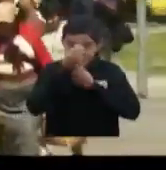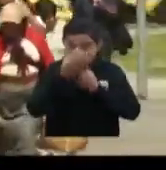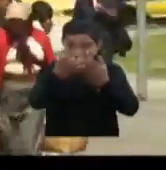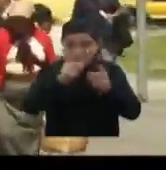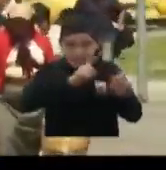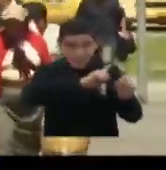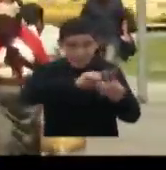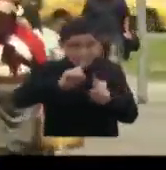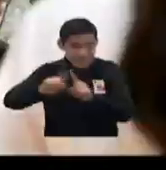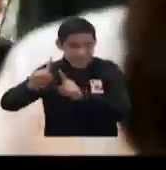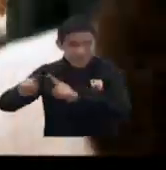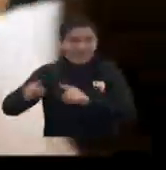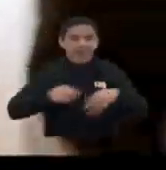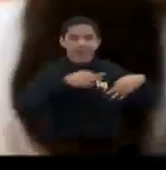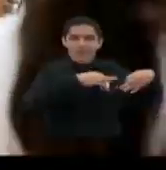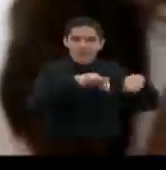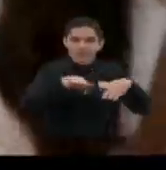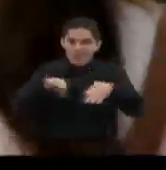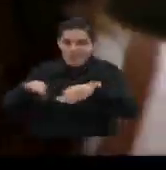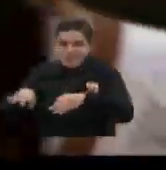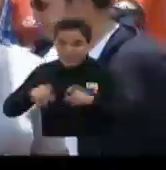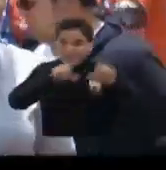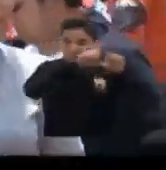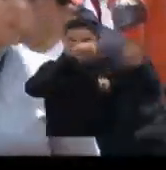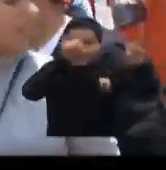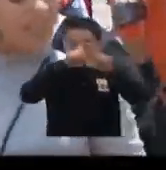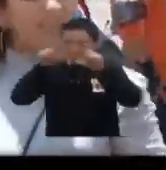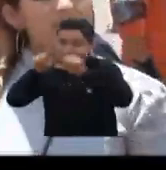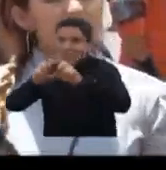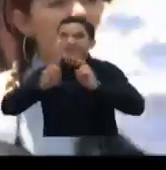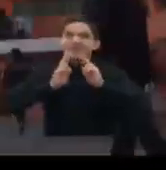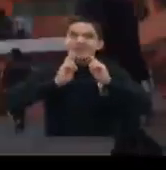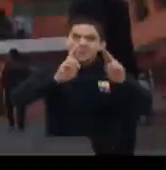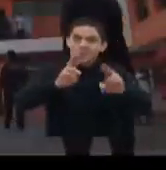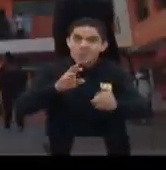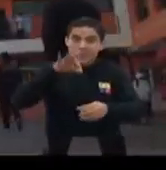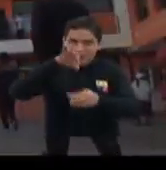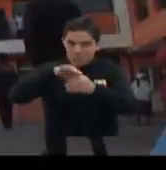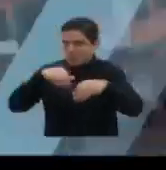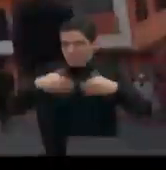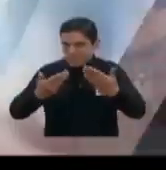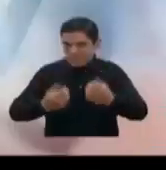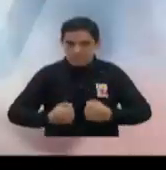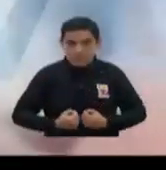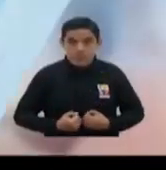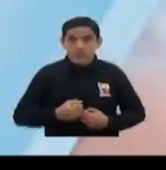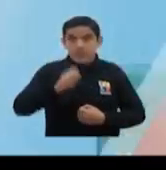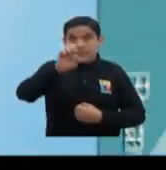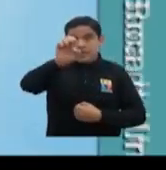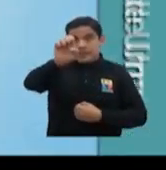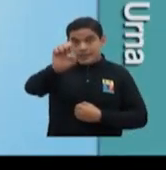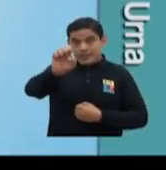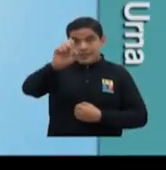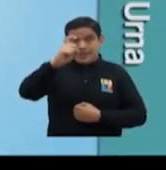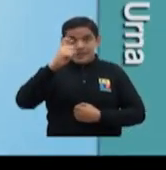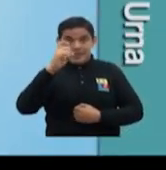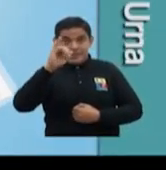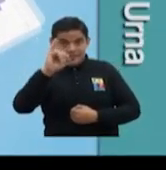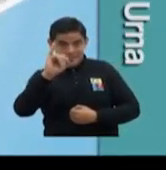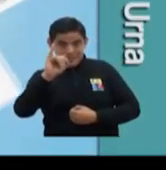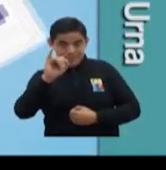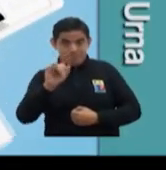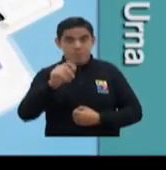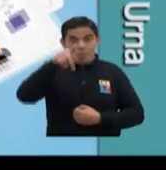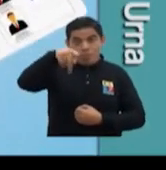Conozca los diferentes métodos que utilizan varias empresas para dar resultados de un proceso electoral. El exit poll o boca de